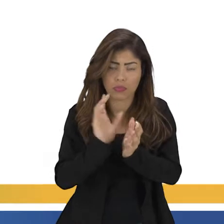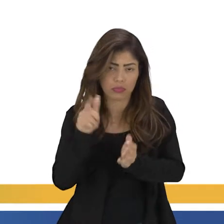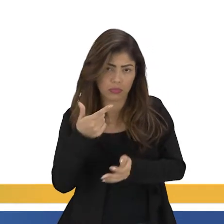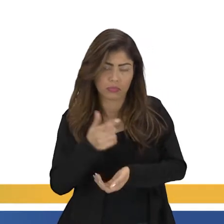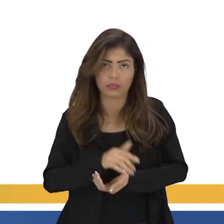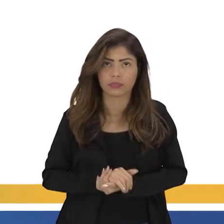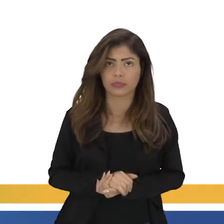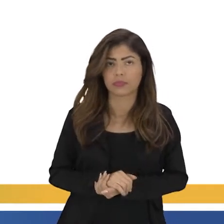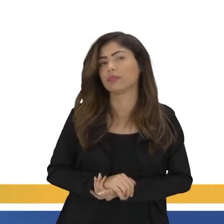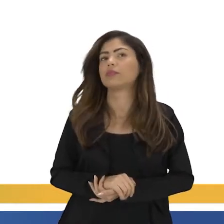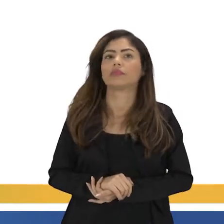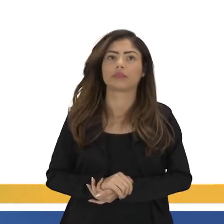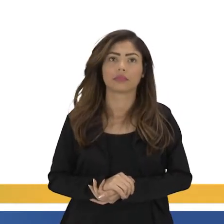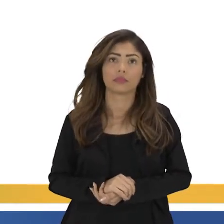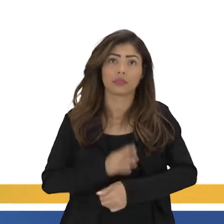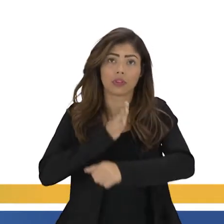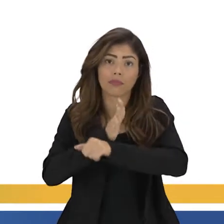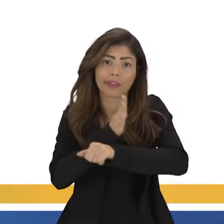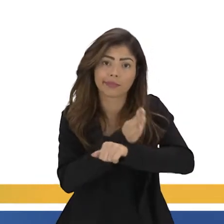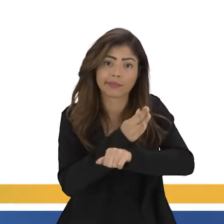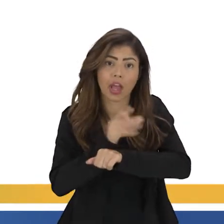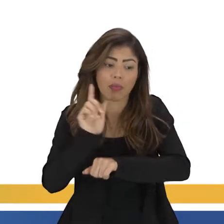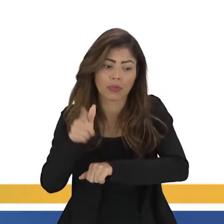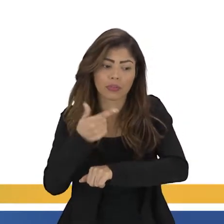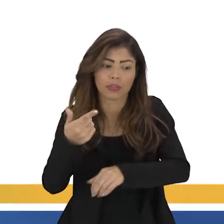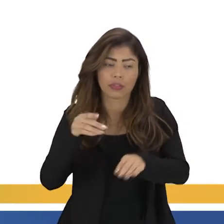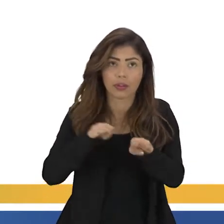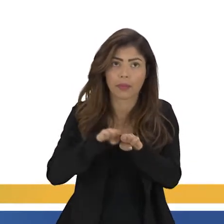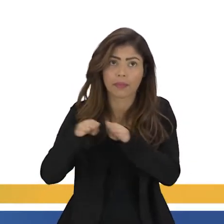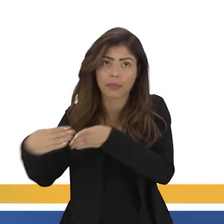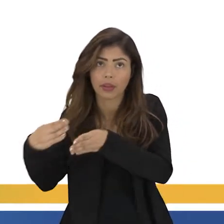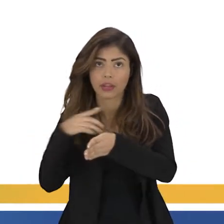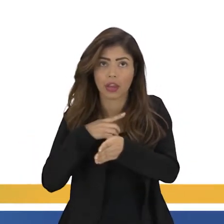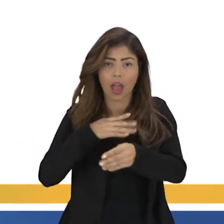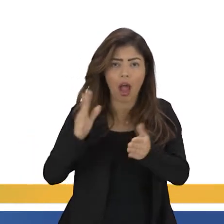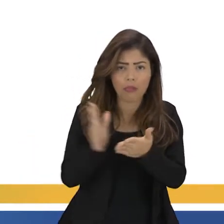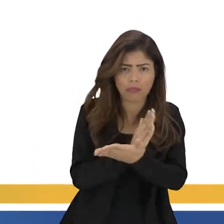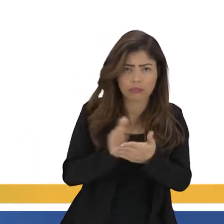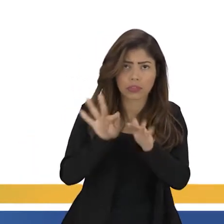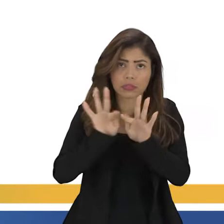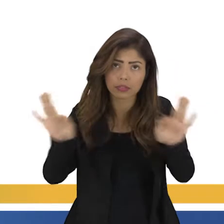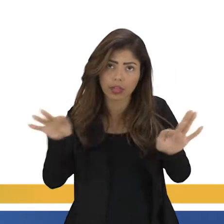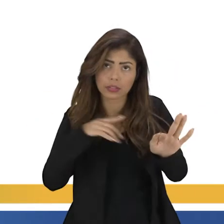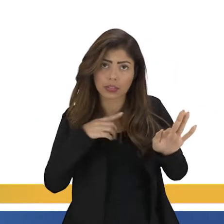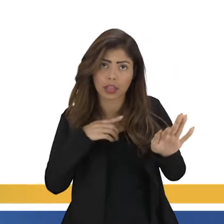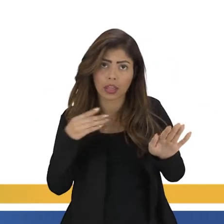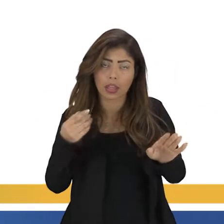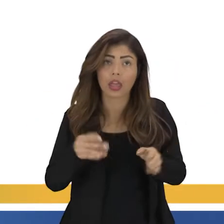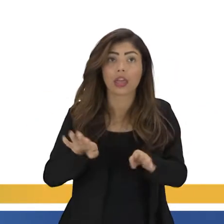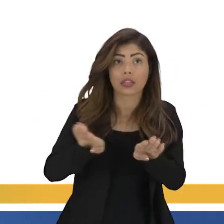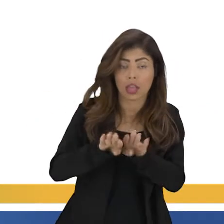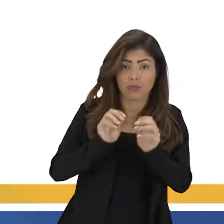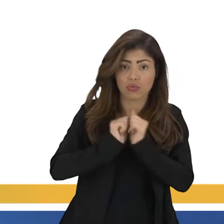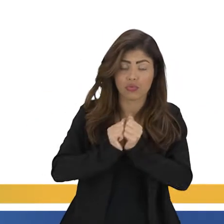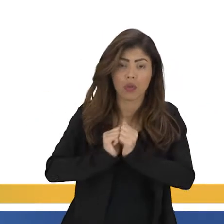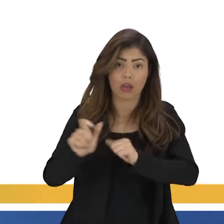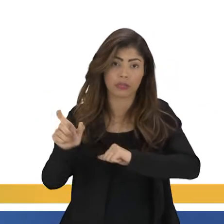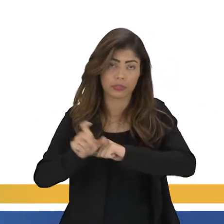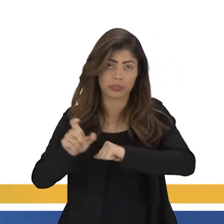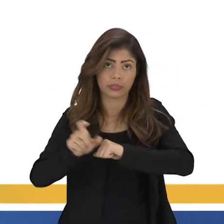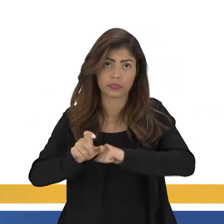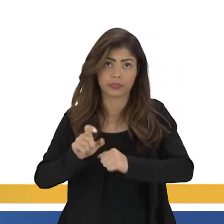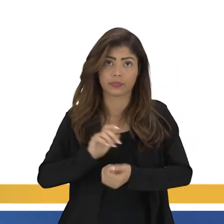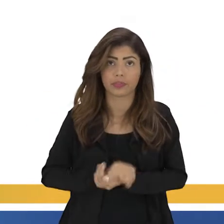grupos. Es frecuente, por otra parte, que algunas oraciones incluyan sustantivos y